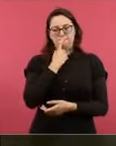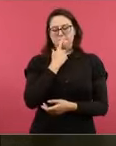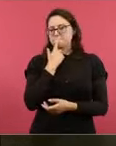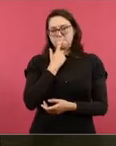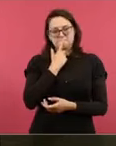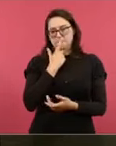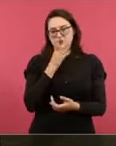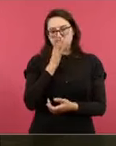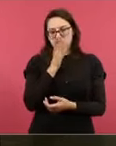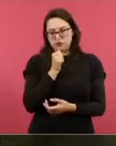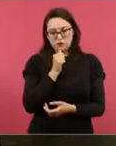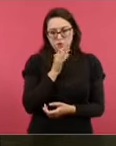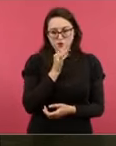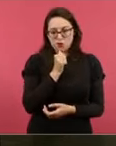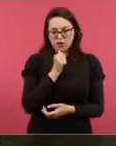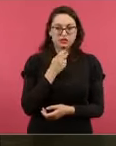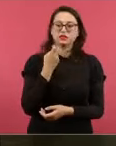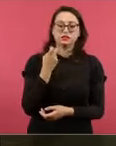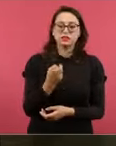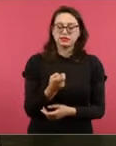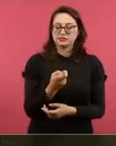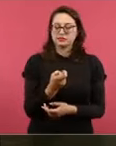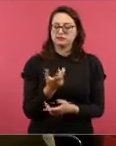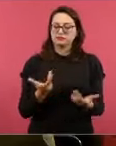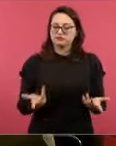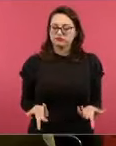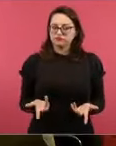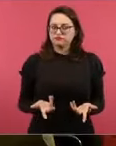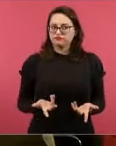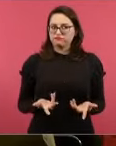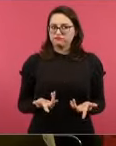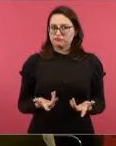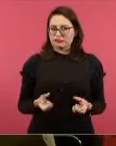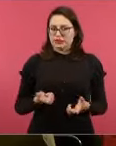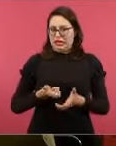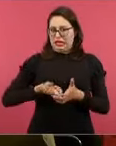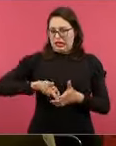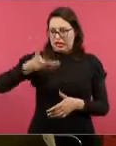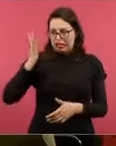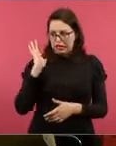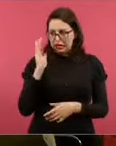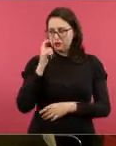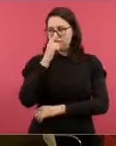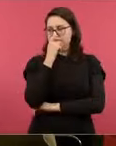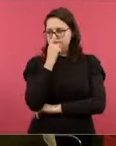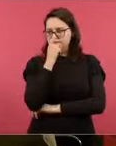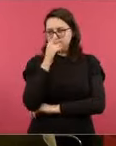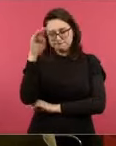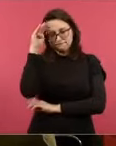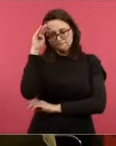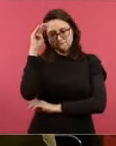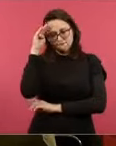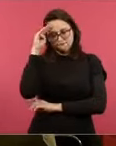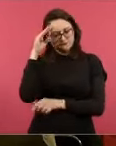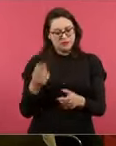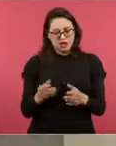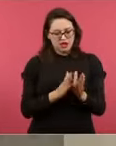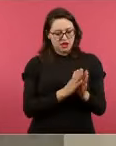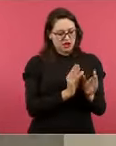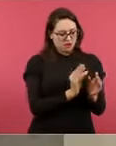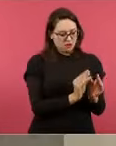porque requeríamos algo mucho más accesible en términos de costos y distribución, por eso se compendió en un